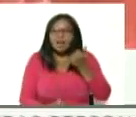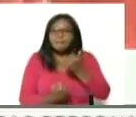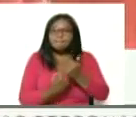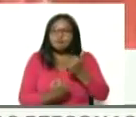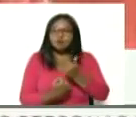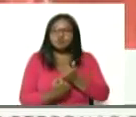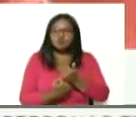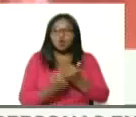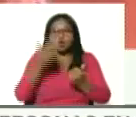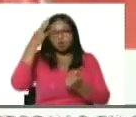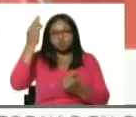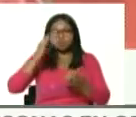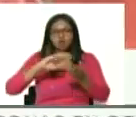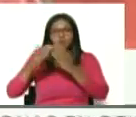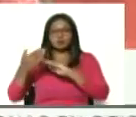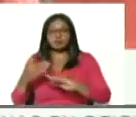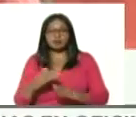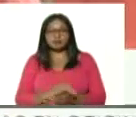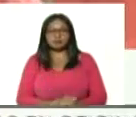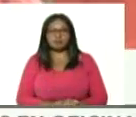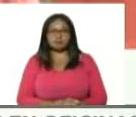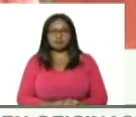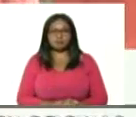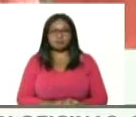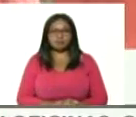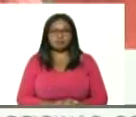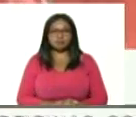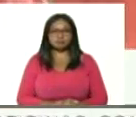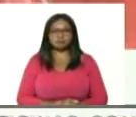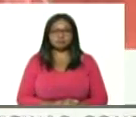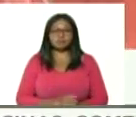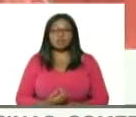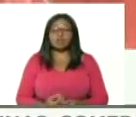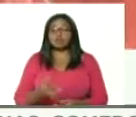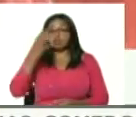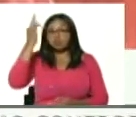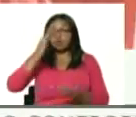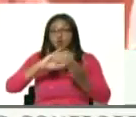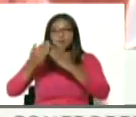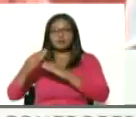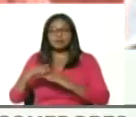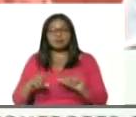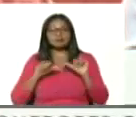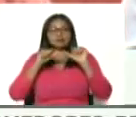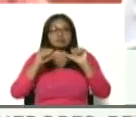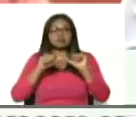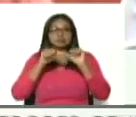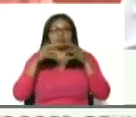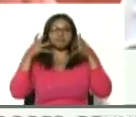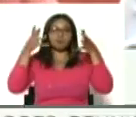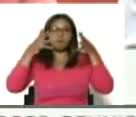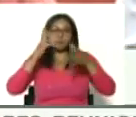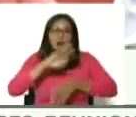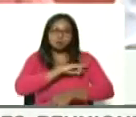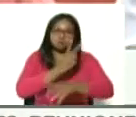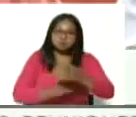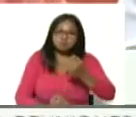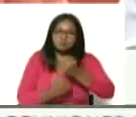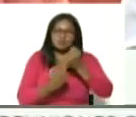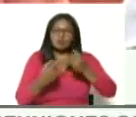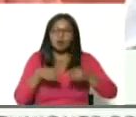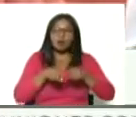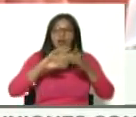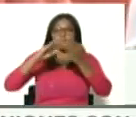el Consejo Comunal. El Consejo Comunal debe seguir fortaleciéndose, y ahí entonces estos dos fortalecen a la